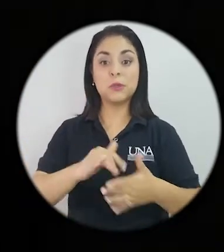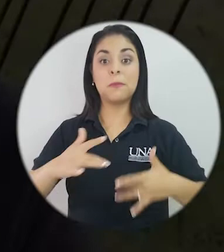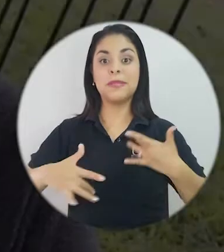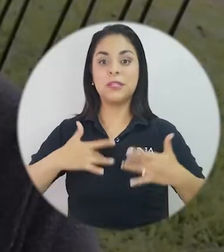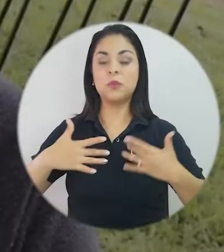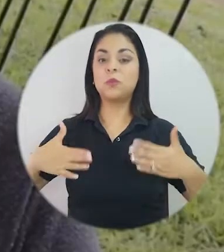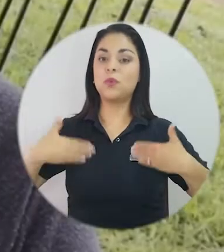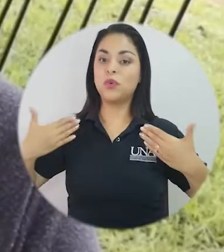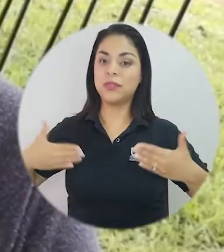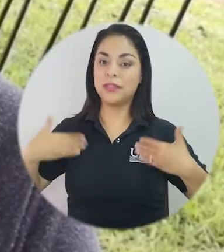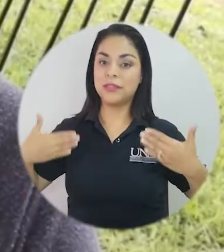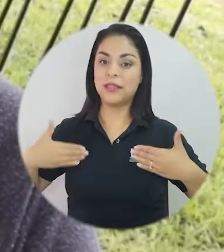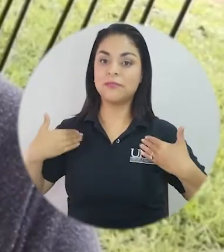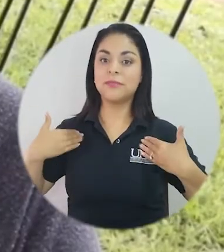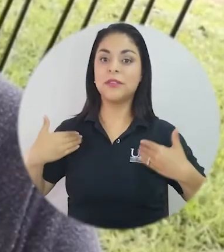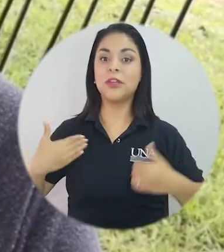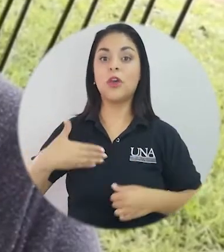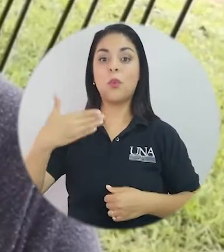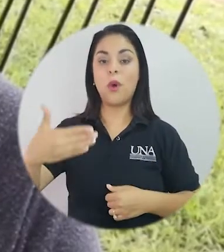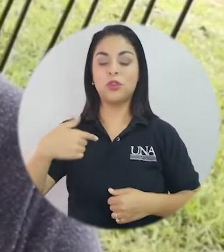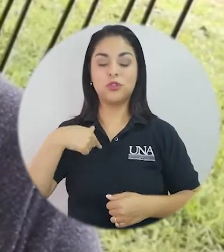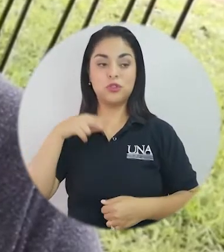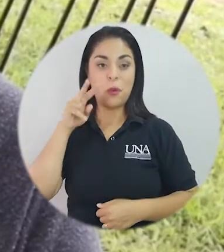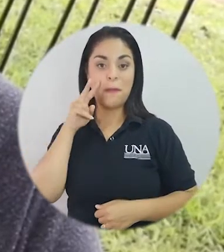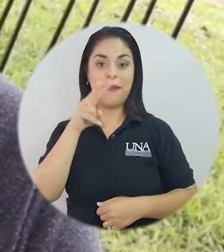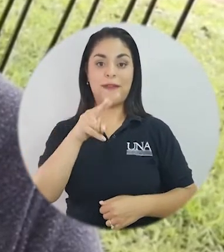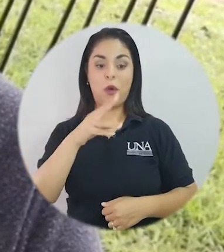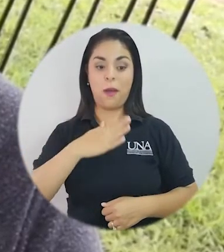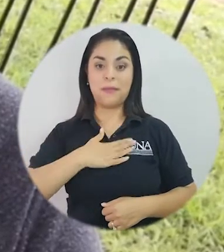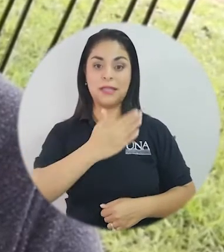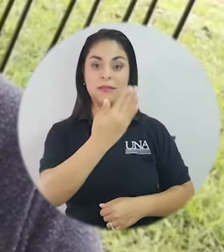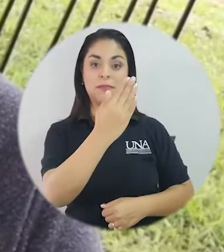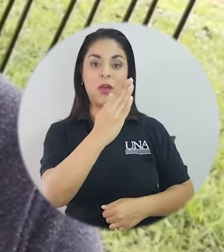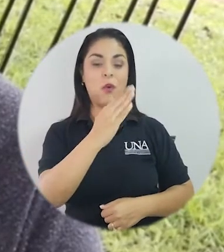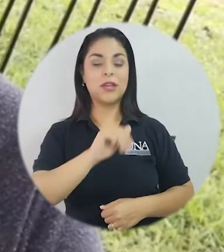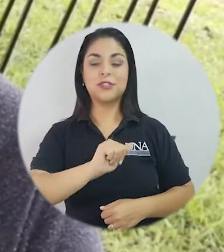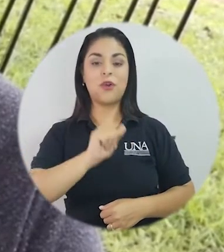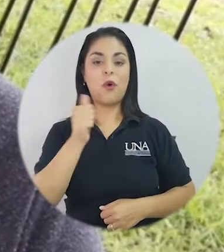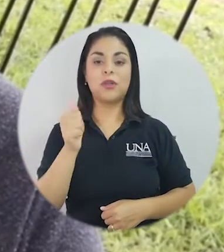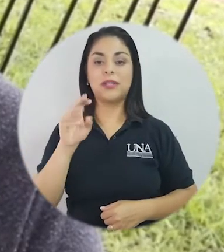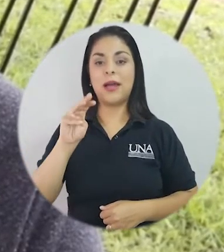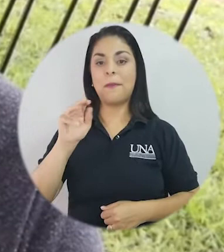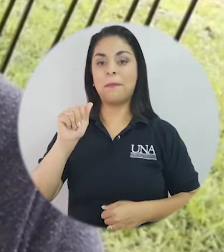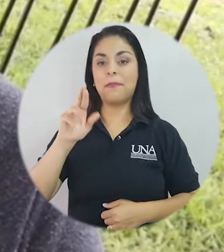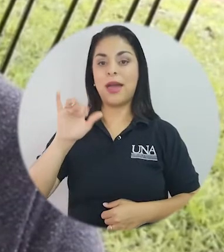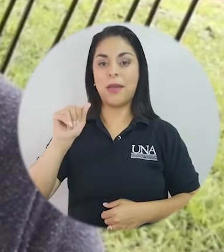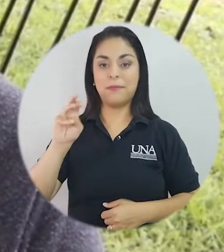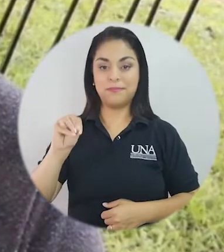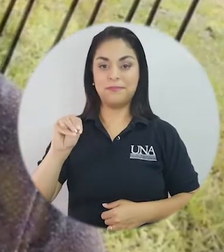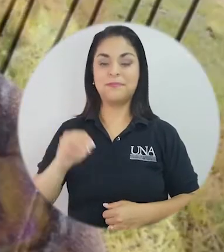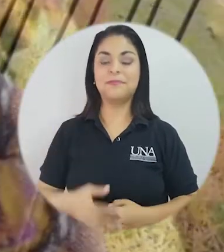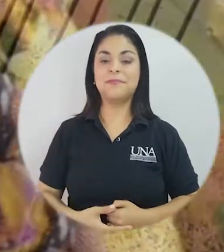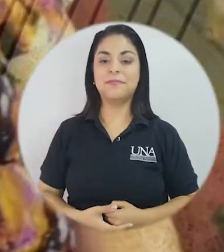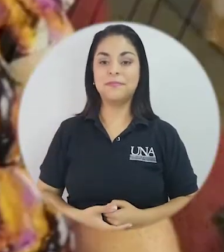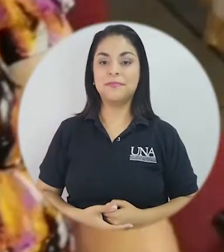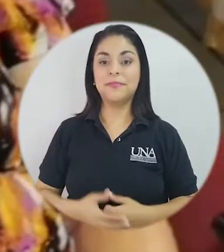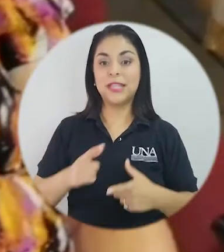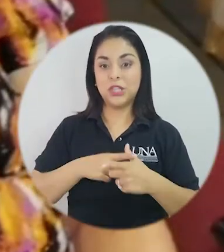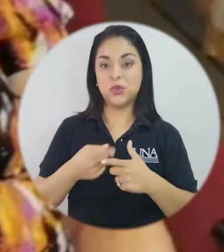Y por eso me siento sumamente contenta. Y cuando me miro al espejo, siento que es otra Marian.